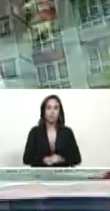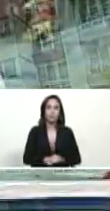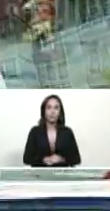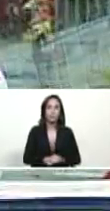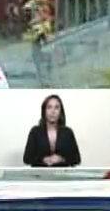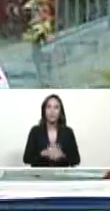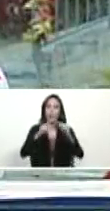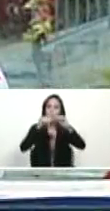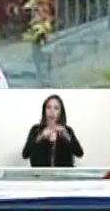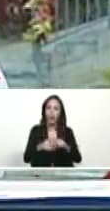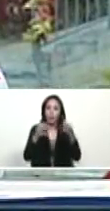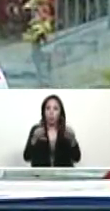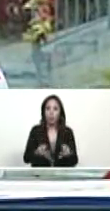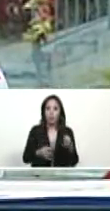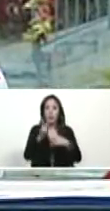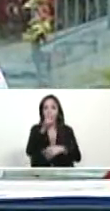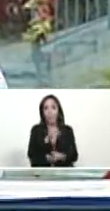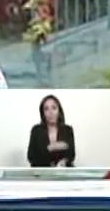para totalizar